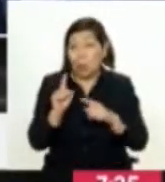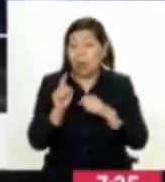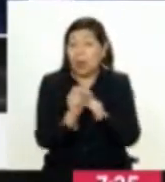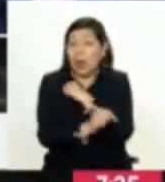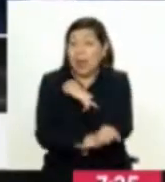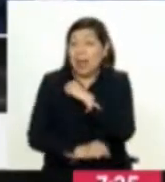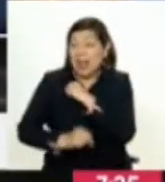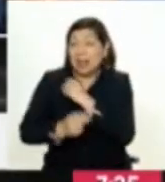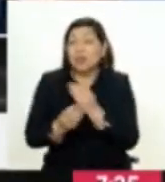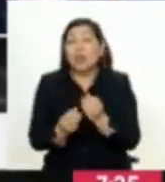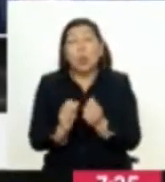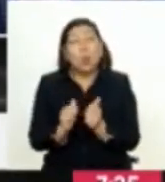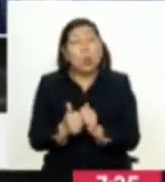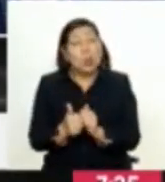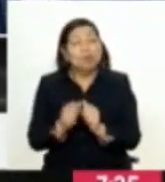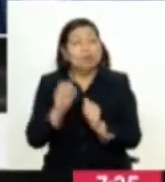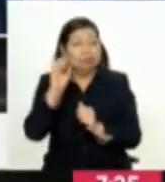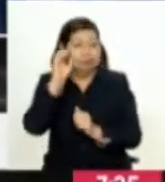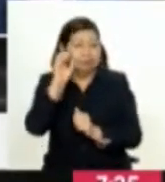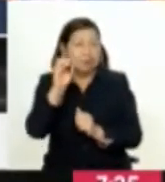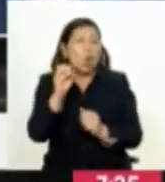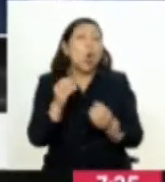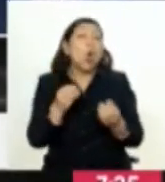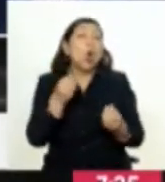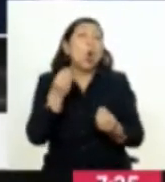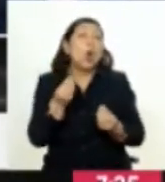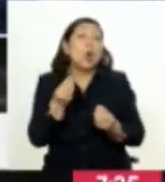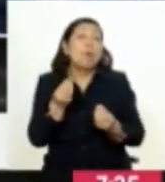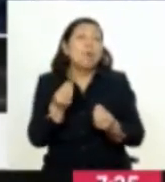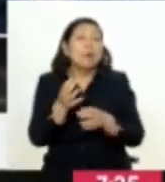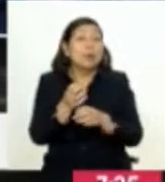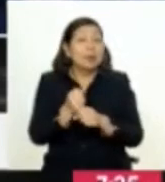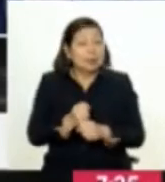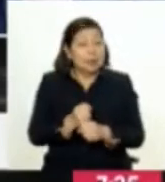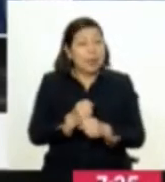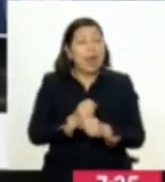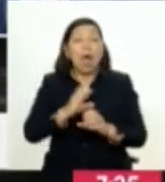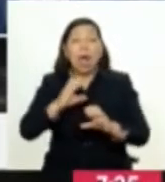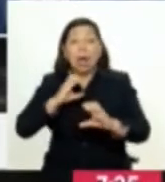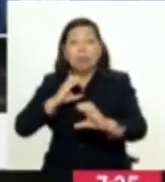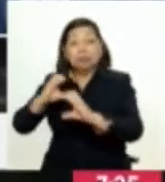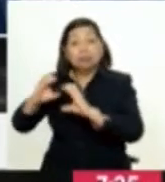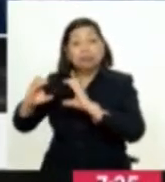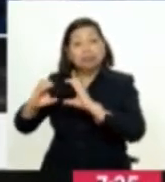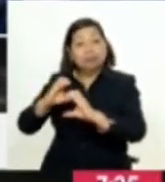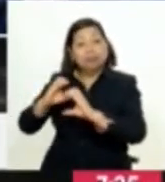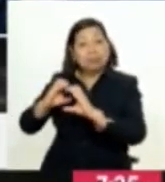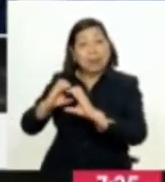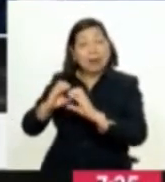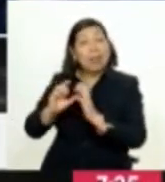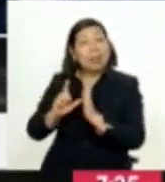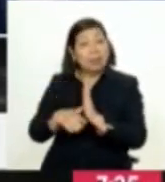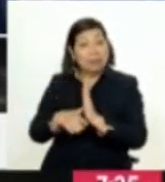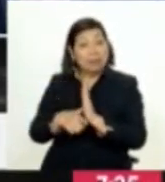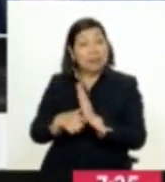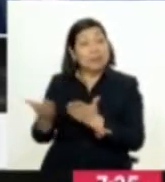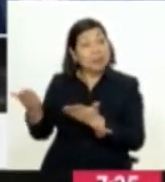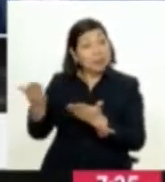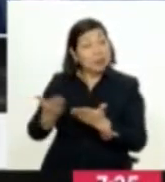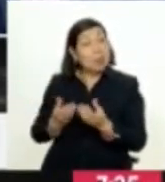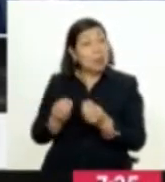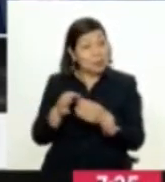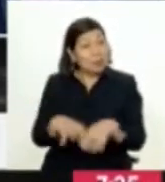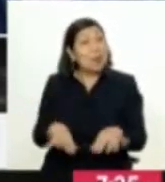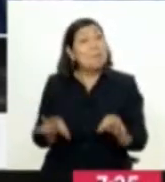¿no? Un campo es cómo retomamos el espacio del diálogo. Y dada la diversidad del país, ¿no?, es